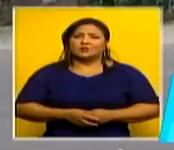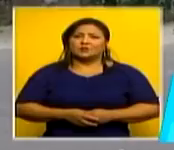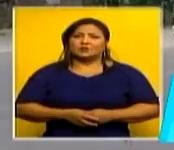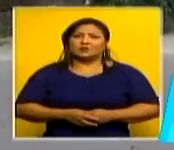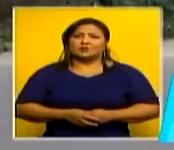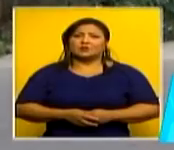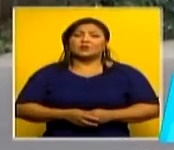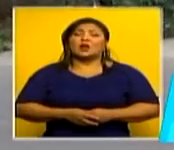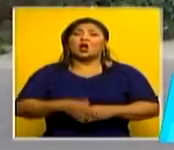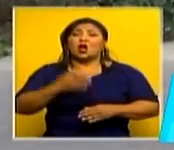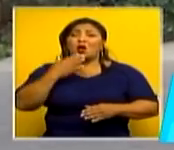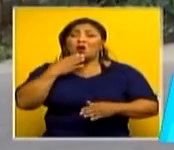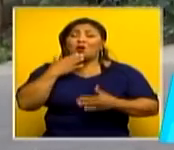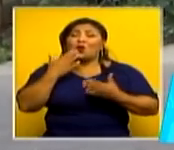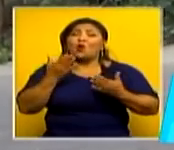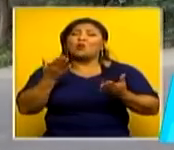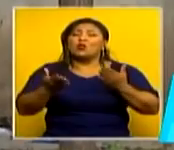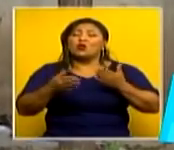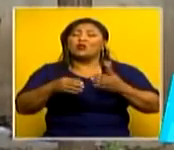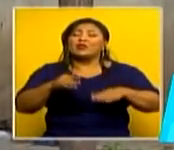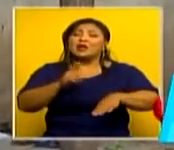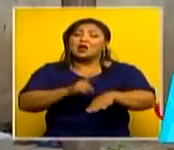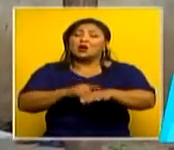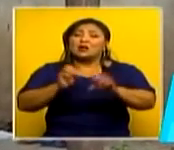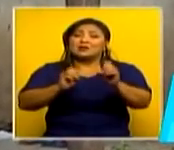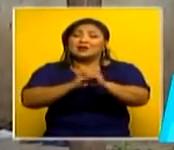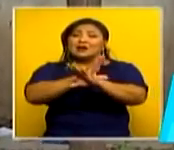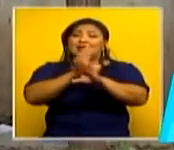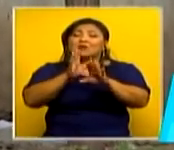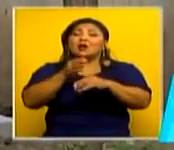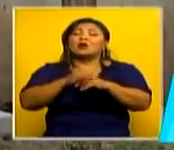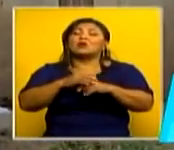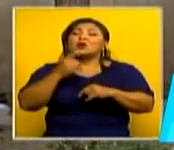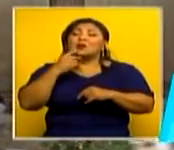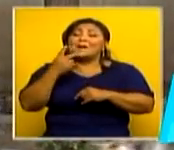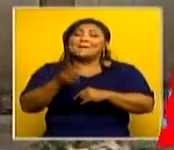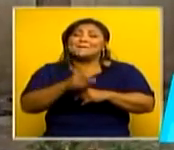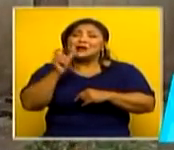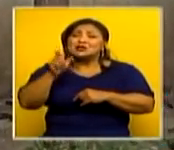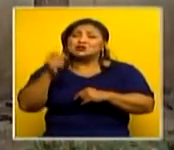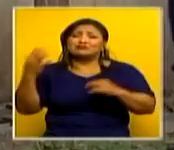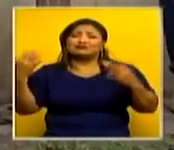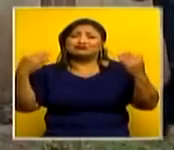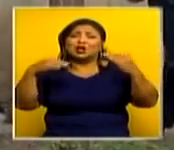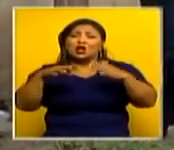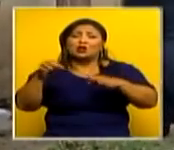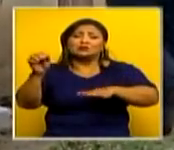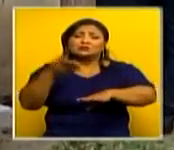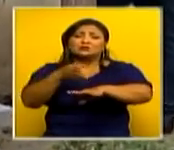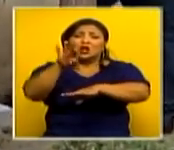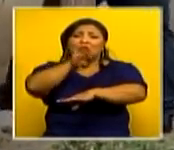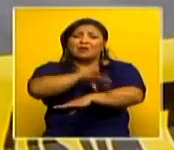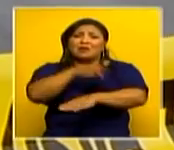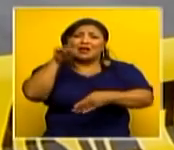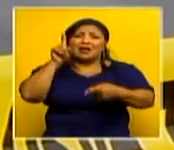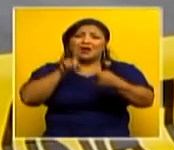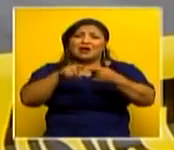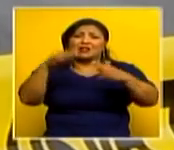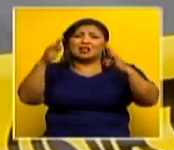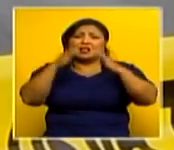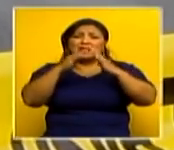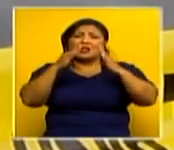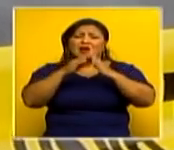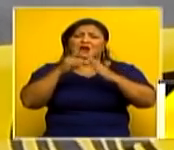El aberrante crimen habría ocurrido en horas de la madrugada. Media docena de sujetos llegaron en una camioneta hasta esta casa y a punta